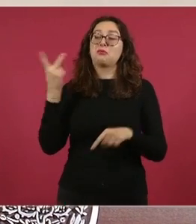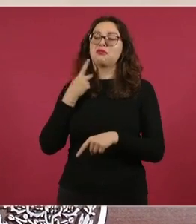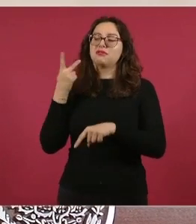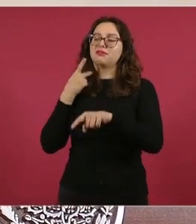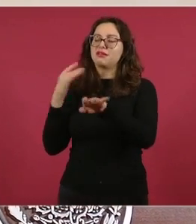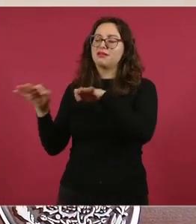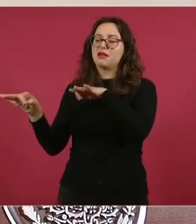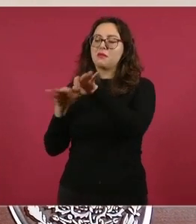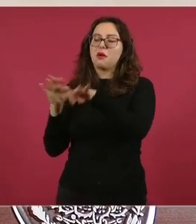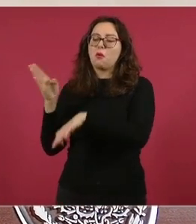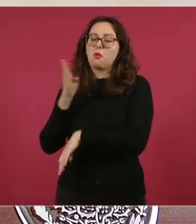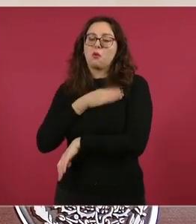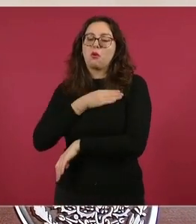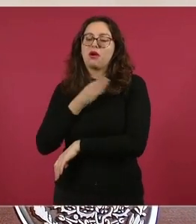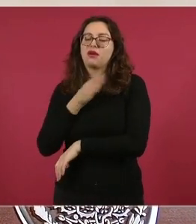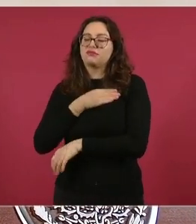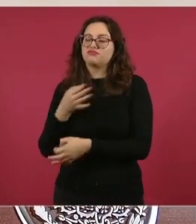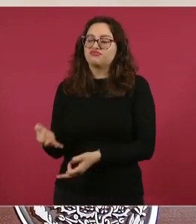oficio.